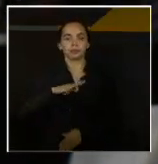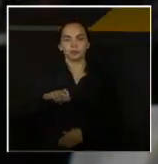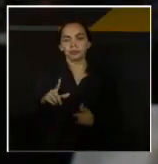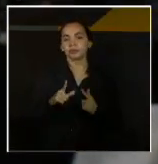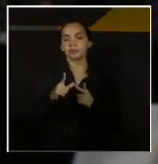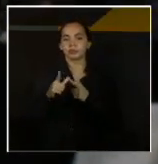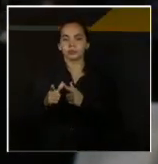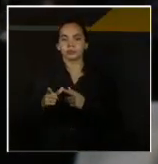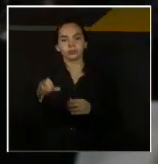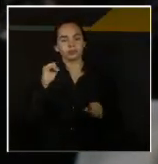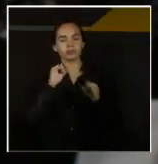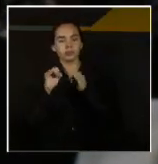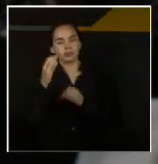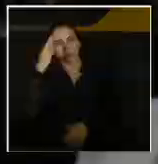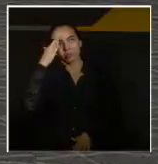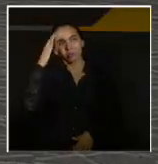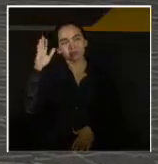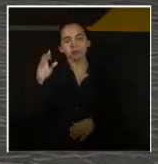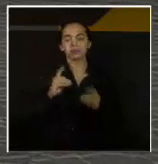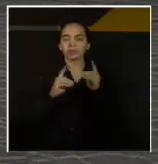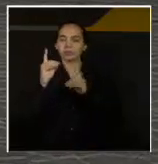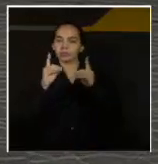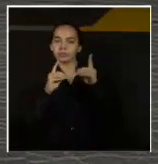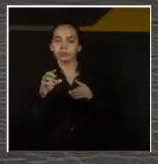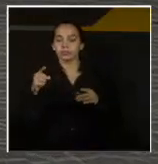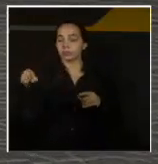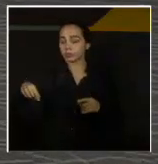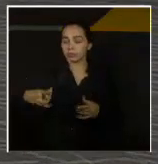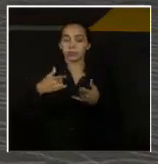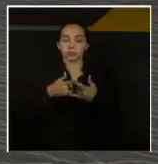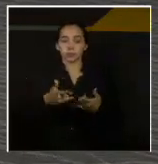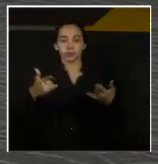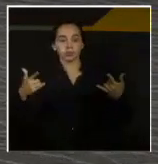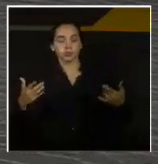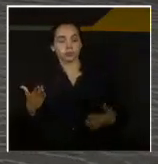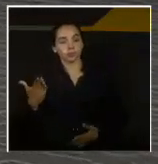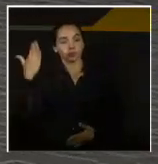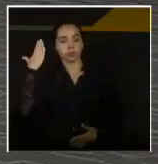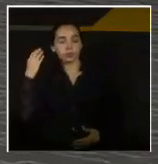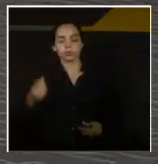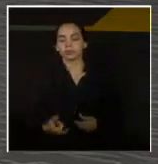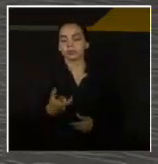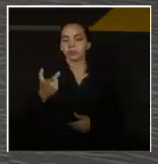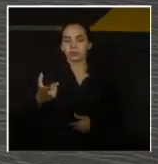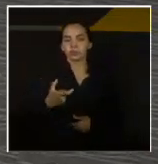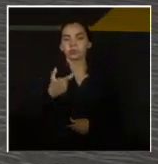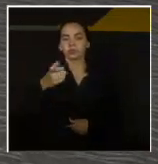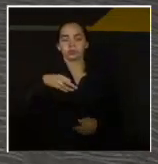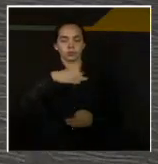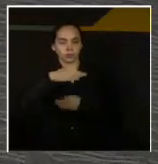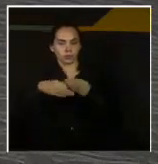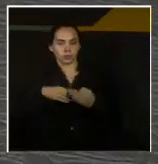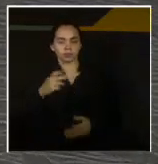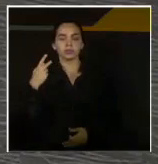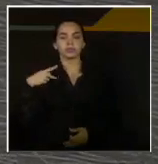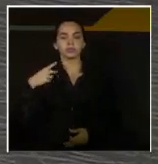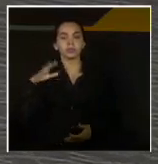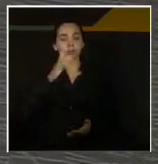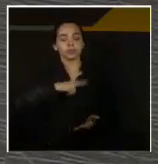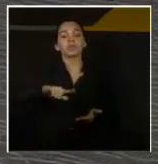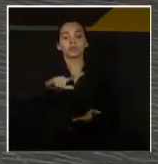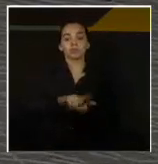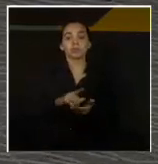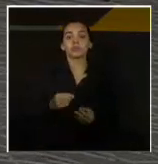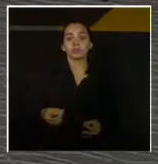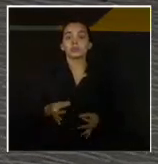con la incertidumbre jurídica sobre el patrimonio de los inversionistas o los ciudadanos en general. Es una de las leyes que tenemos